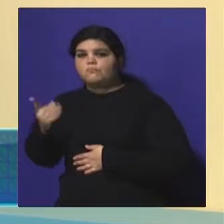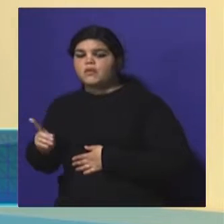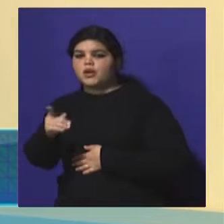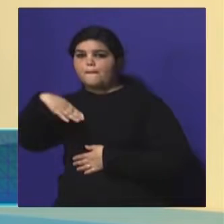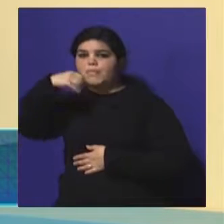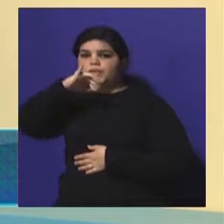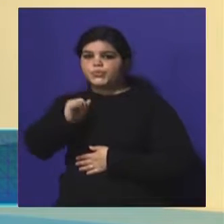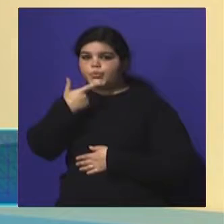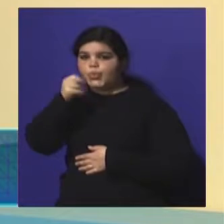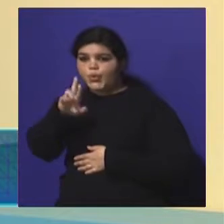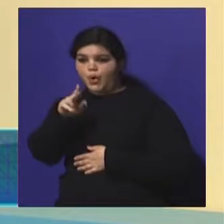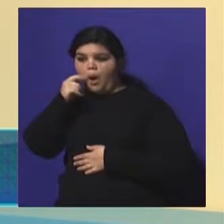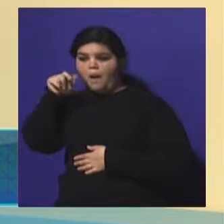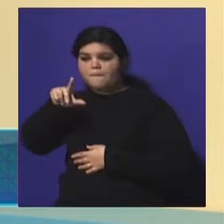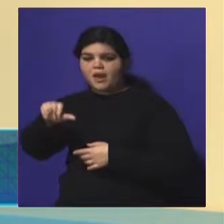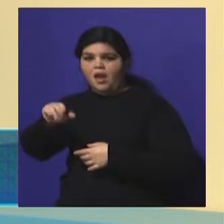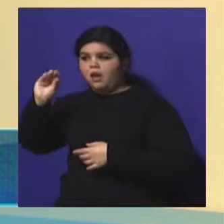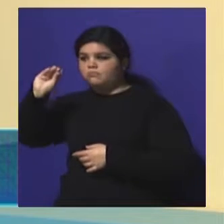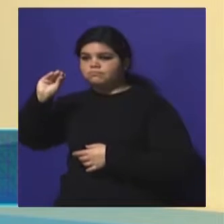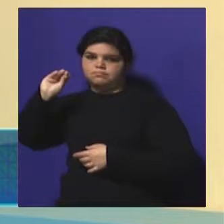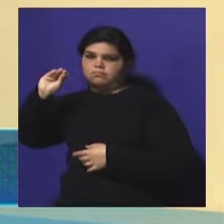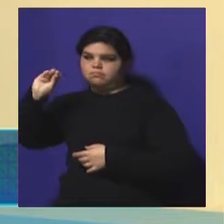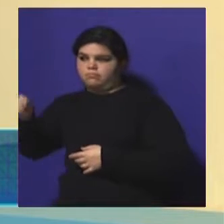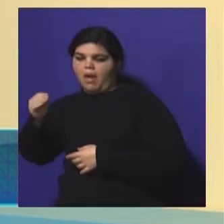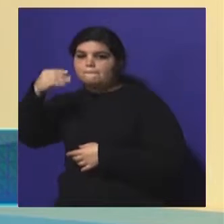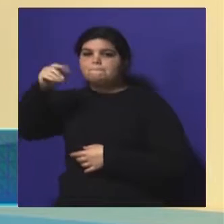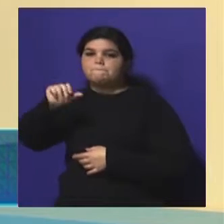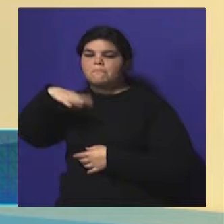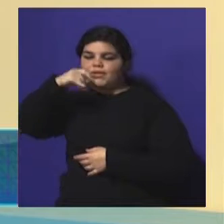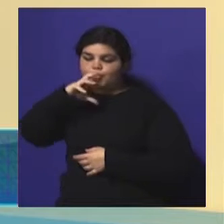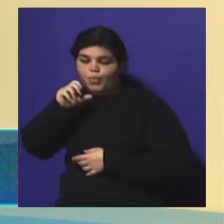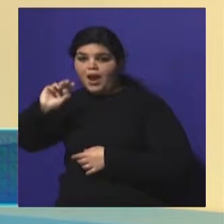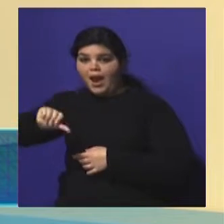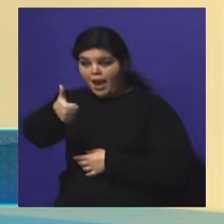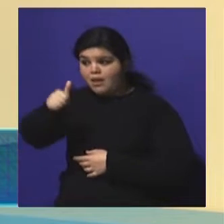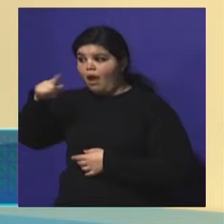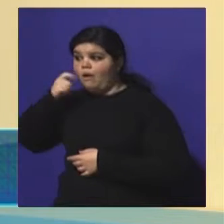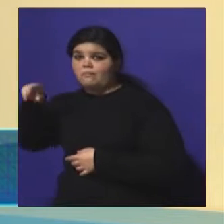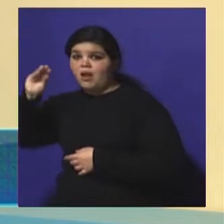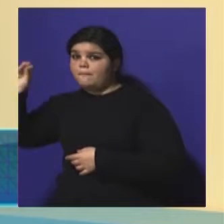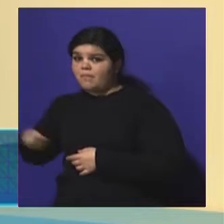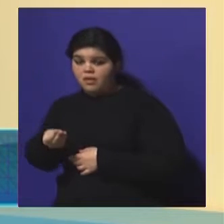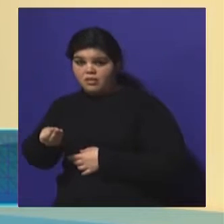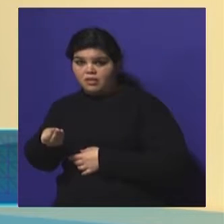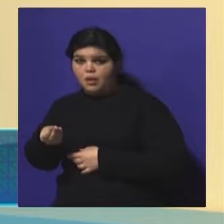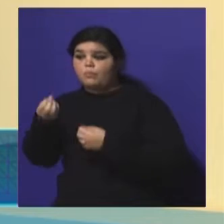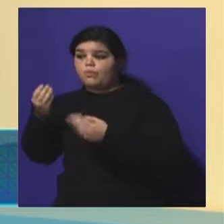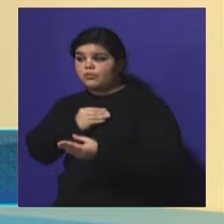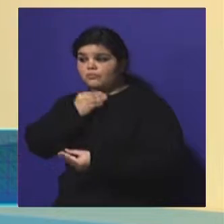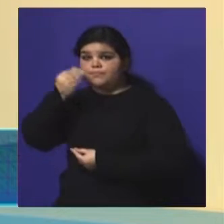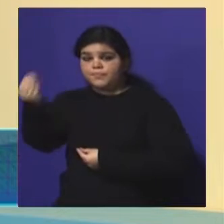actual gobernador, le ganó a José López esa publicidad. Y después, finalmente, en la elección